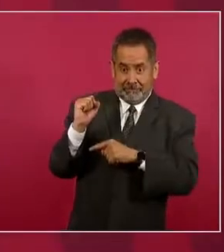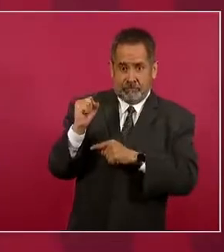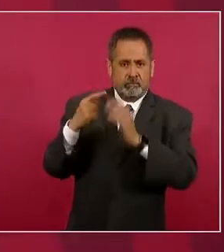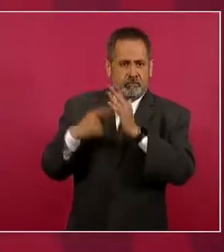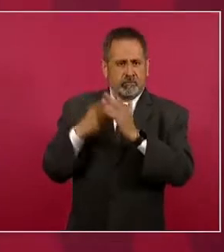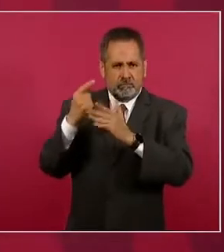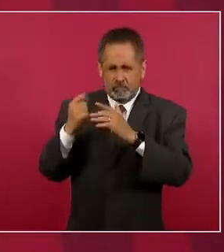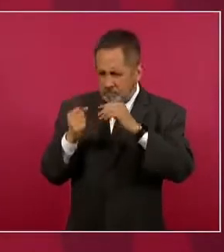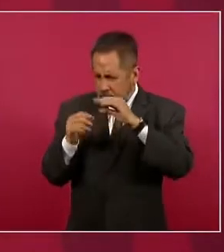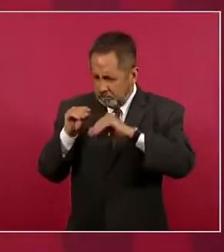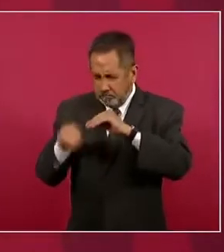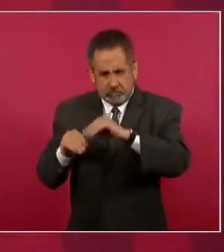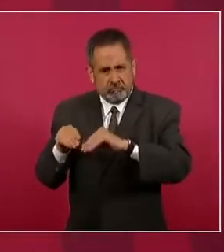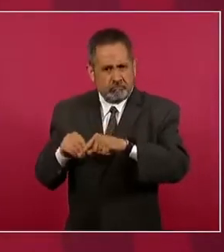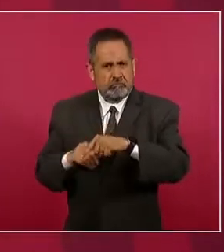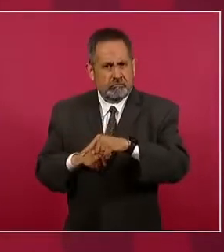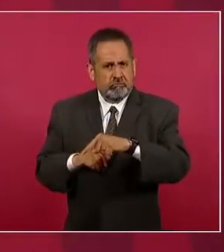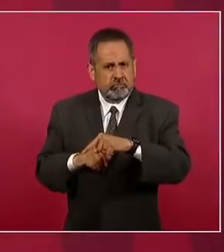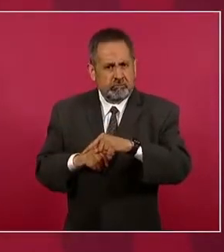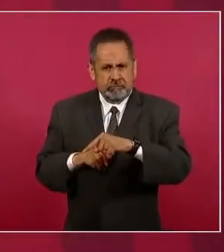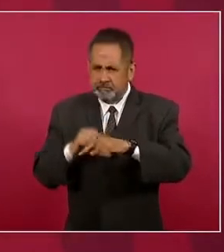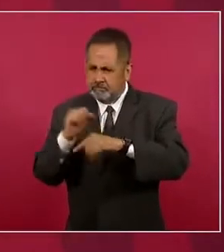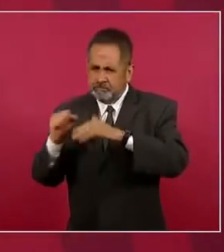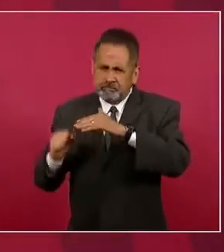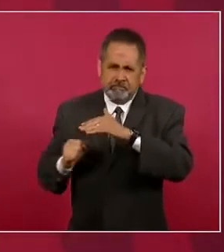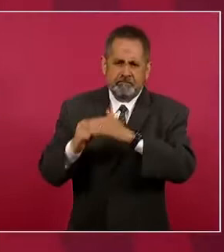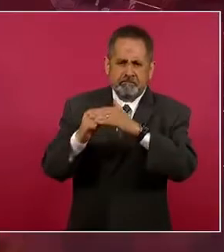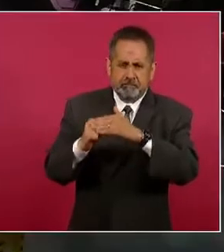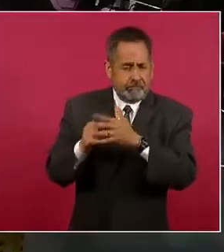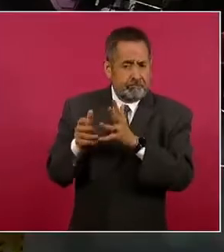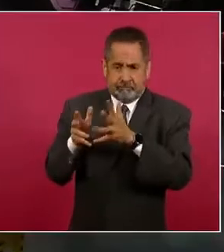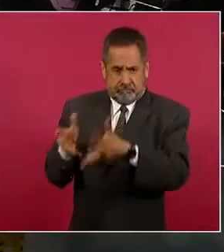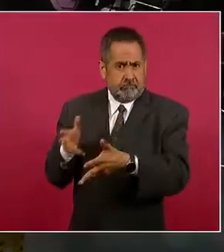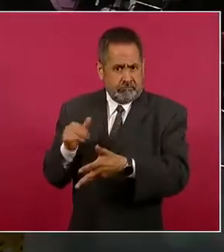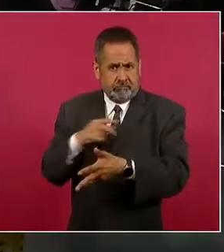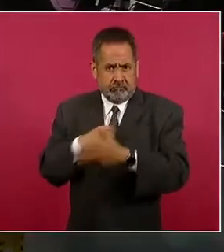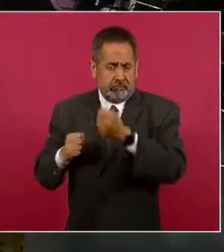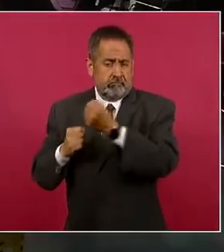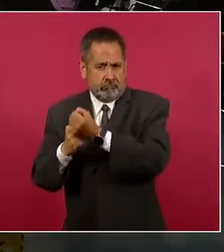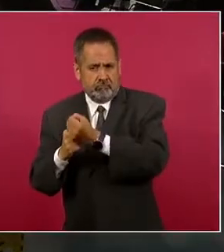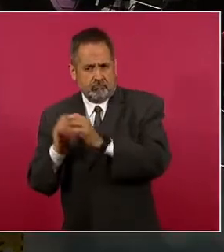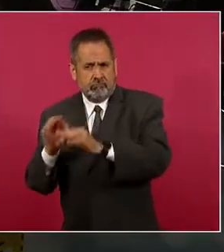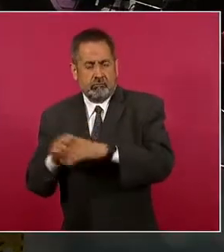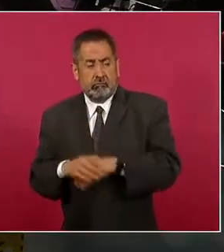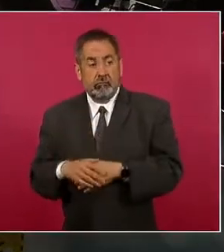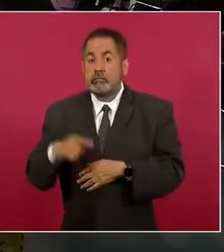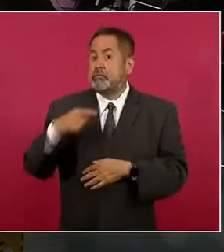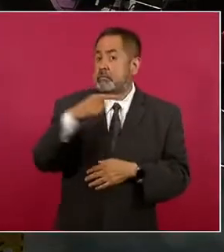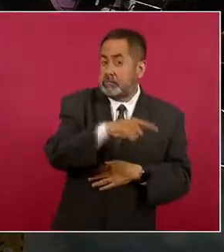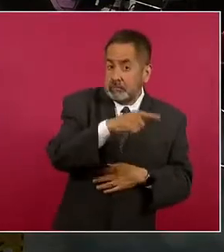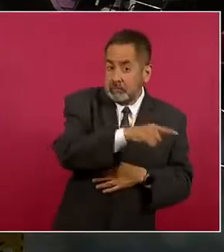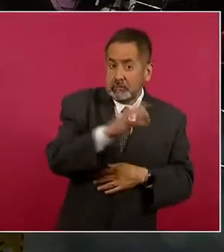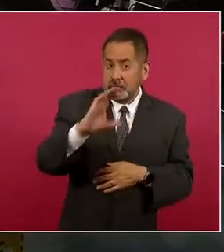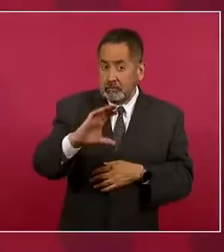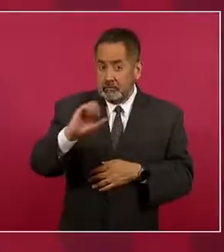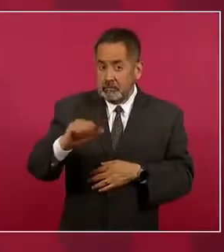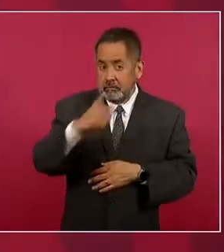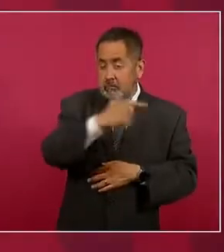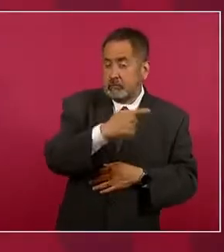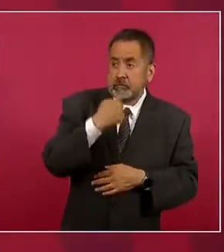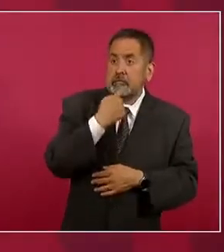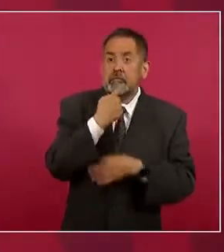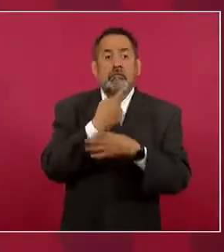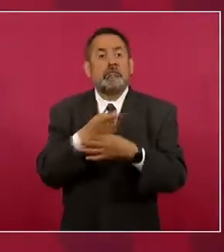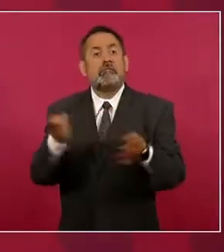porque estaba en el proyecto para reforzar, y él salió a declarar de que